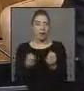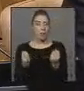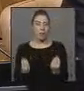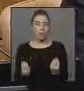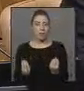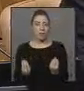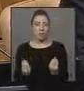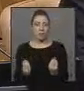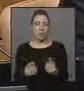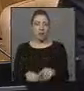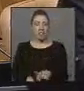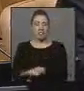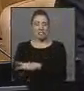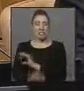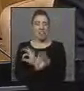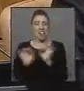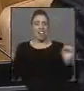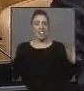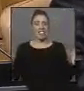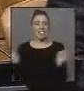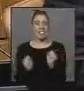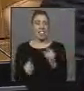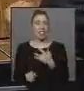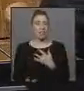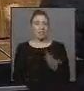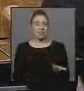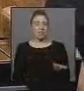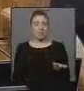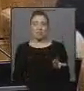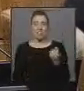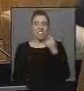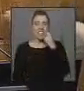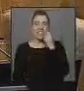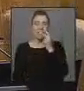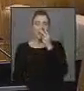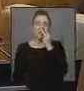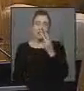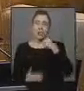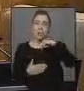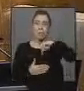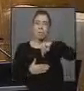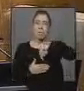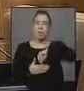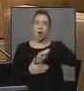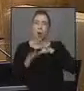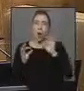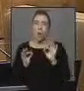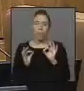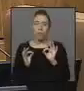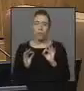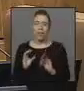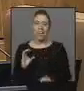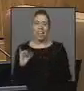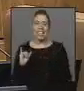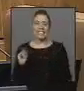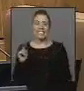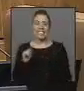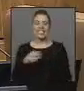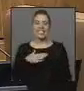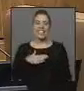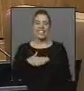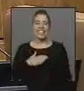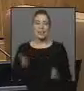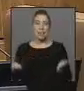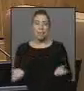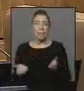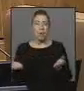ineficientes, insensibles en lo que significa la visión más profunda de lo que CITES quería promover